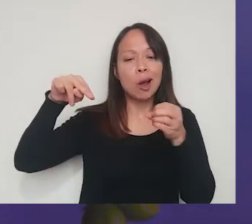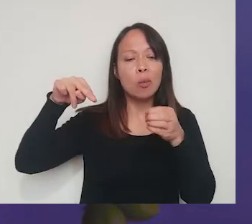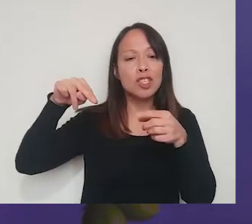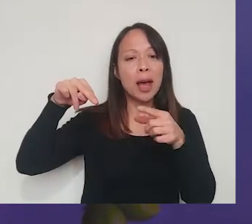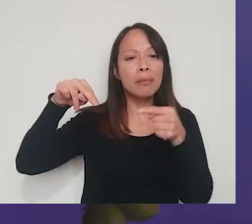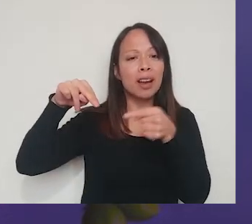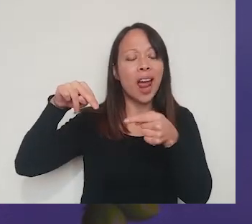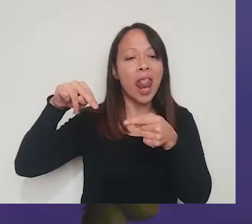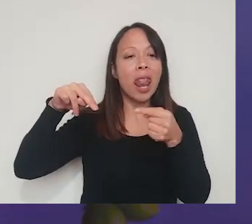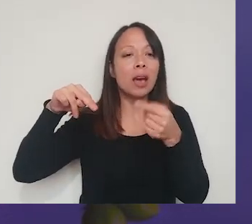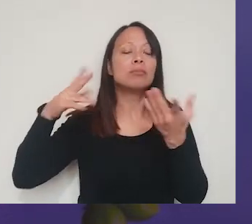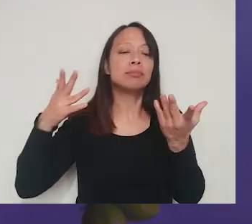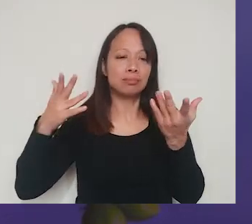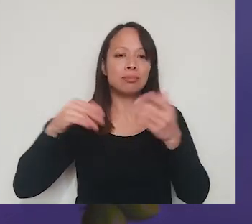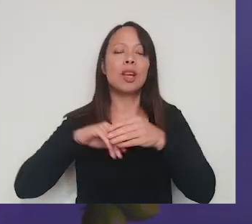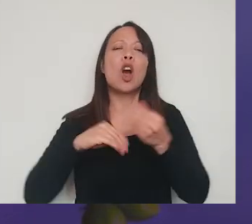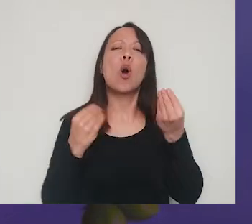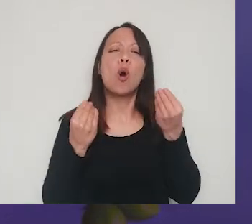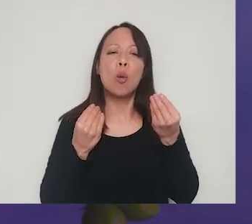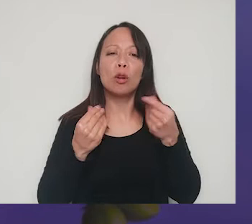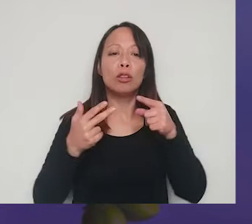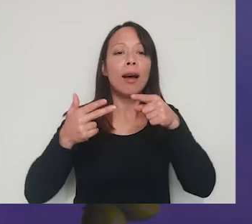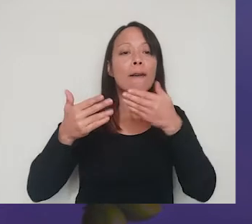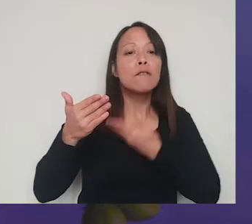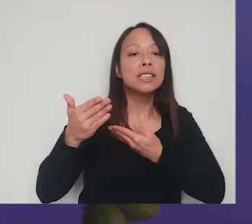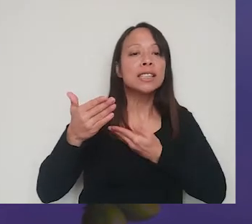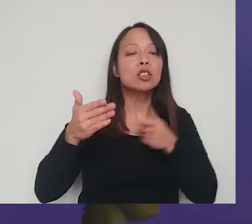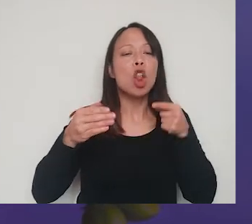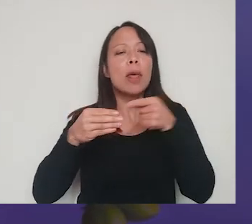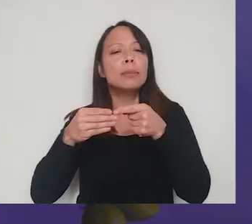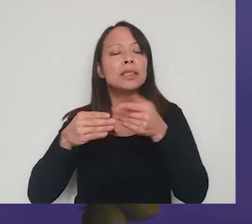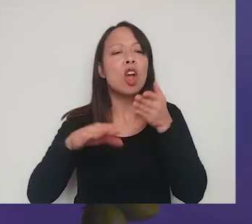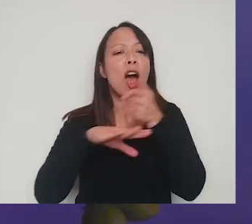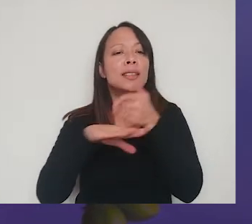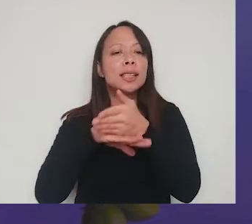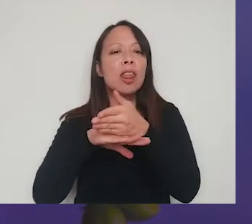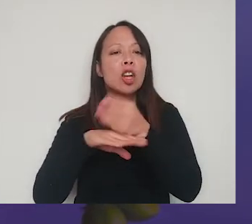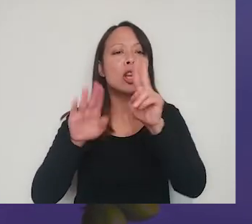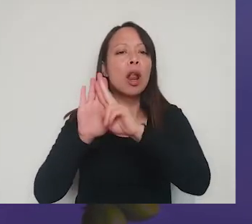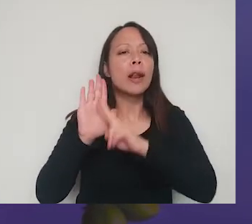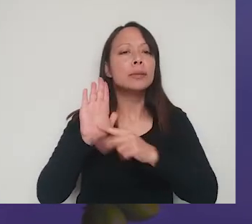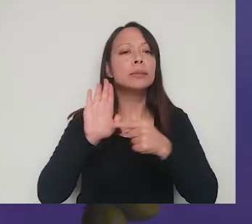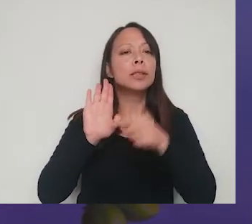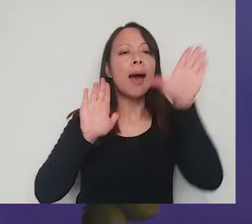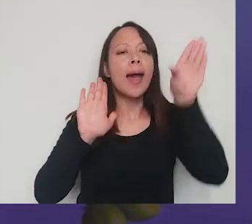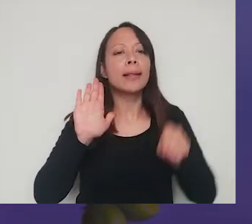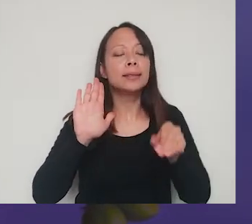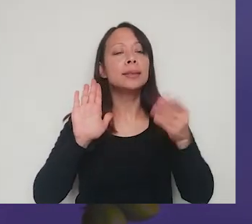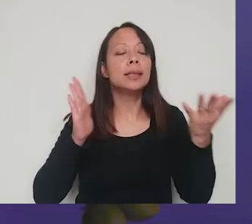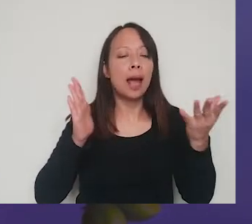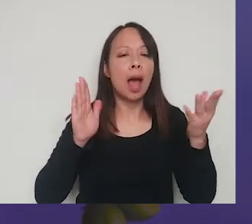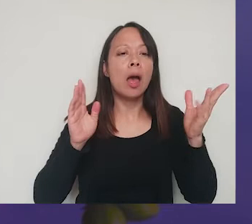genético, necesito acceder a una técnica de alta complejidad como es la fertilización in vitro. ¿Cómo accedo? ¿Cómo es el marco regulatorio en